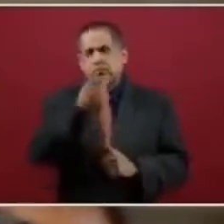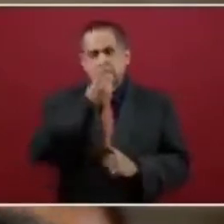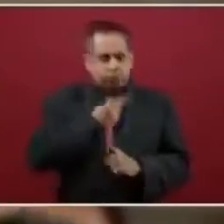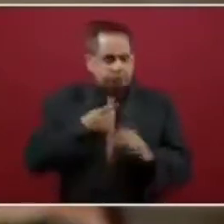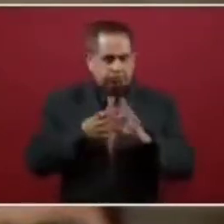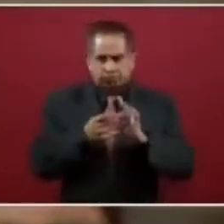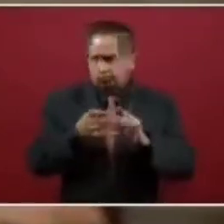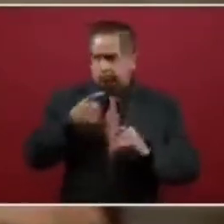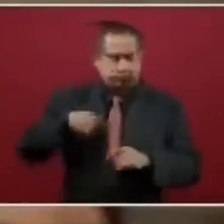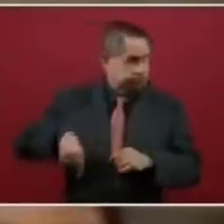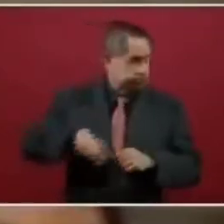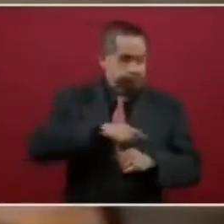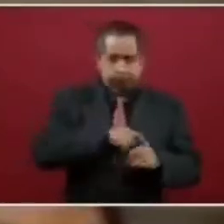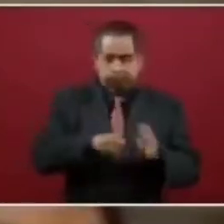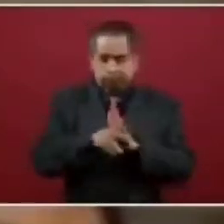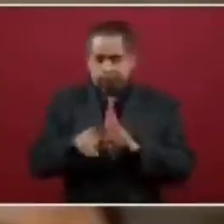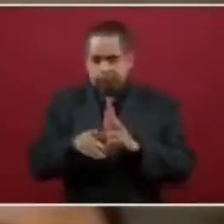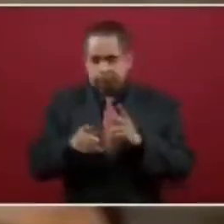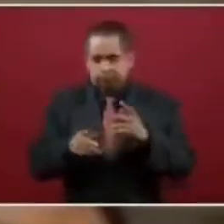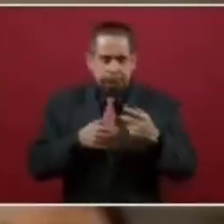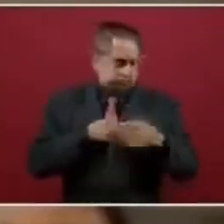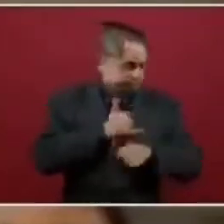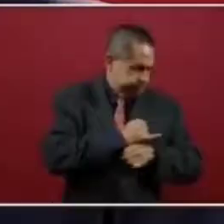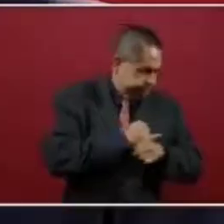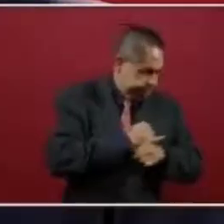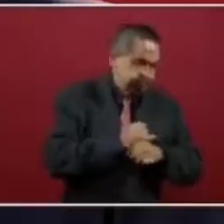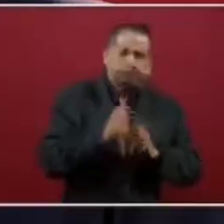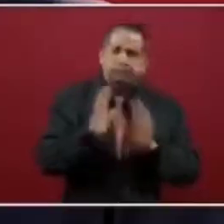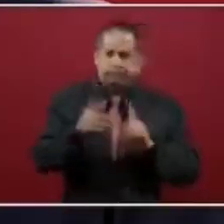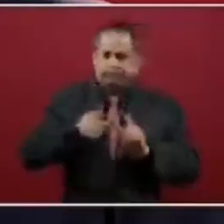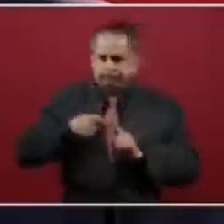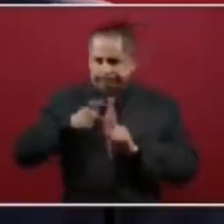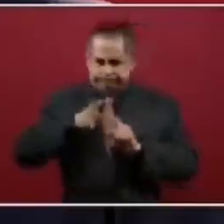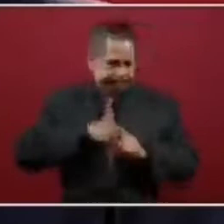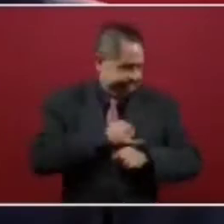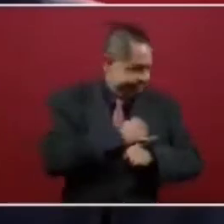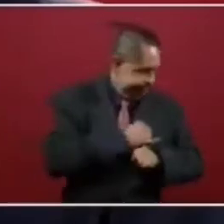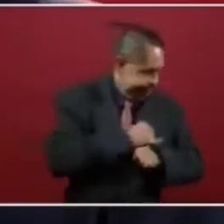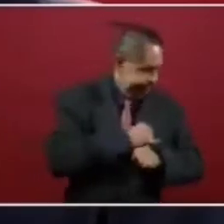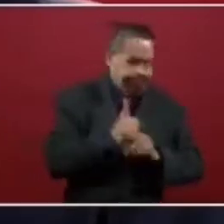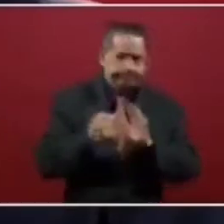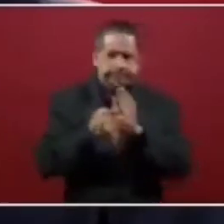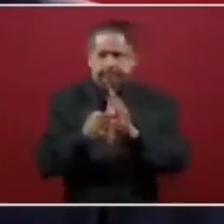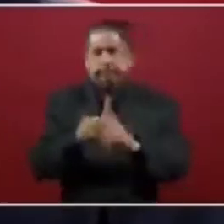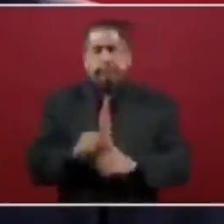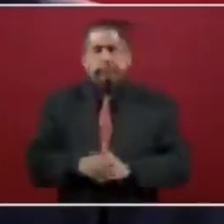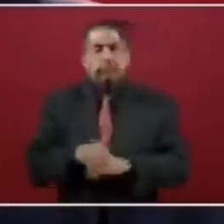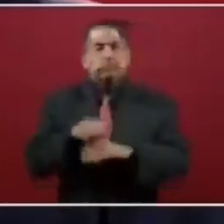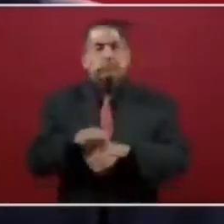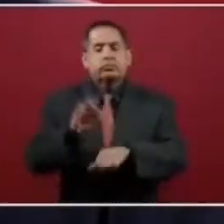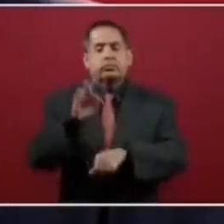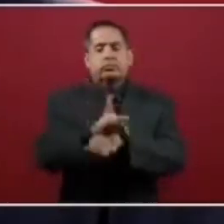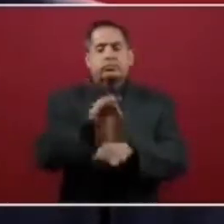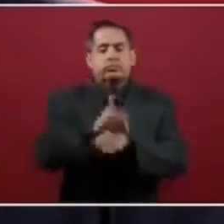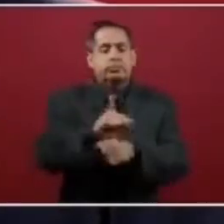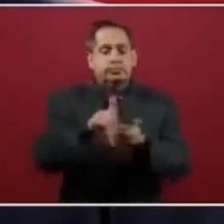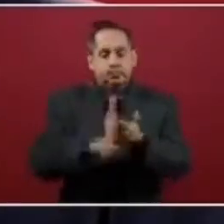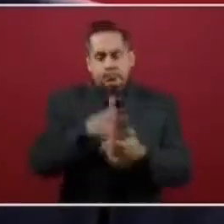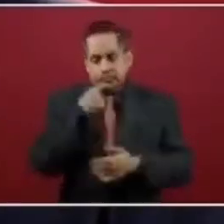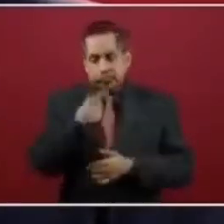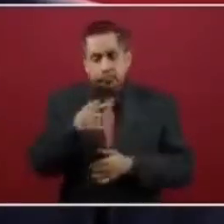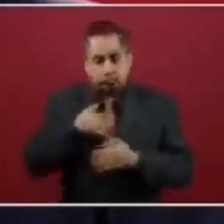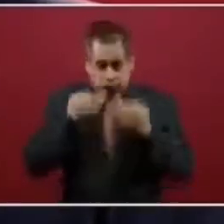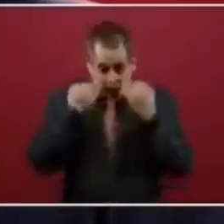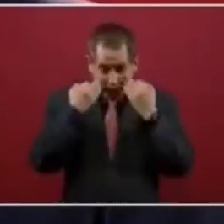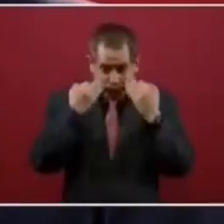a los periodistas que hagamos nuestra tarea y yo hice mi tarea. Y aquí vengo. En el tema de protección, le comento que